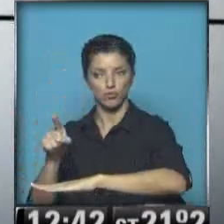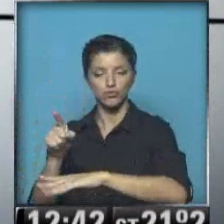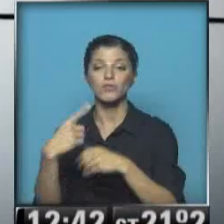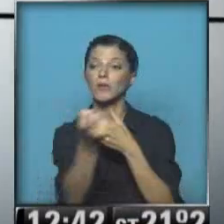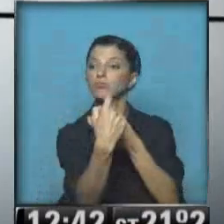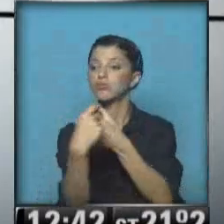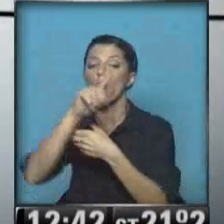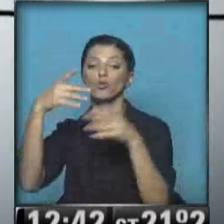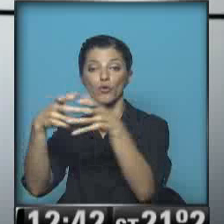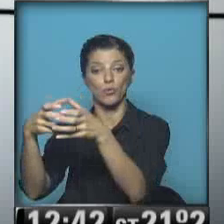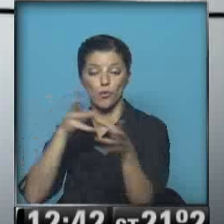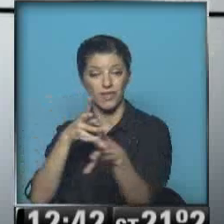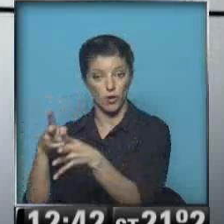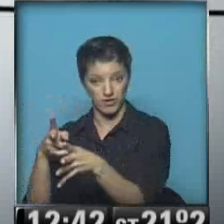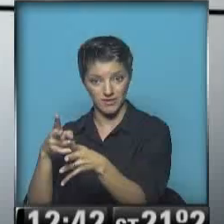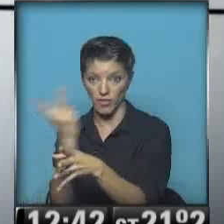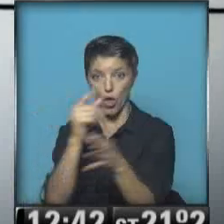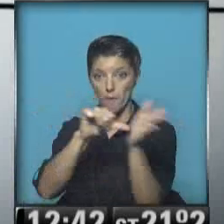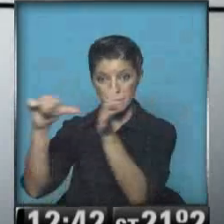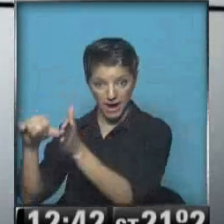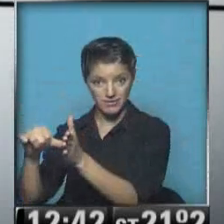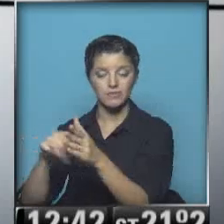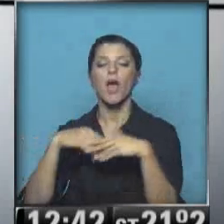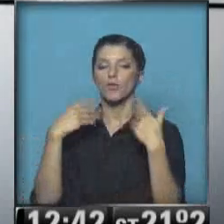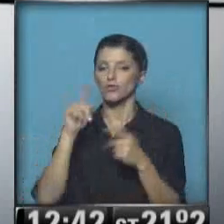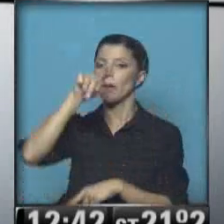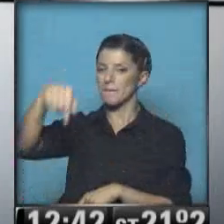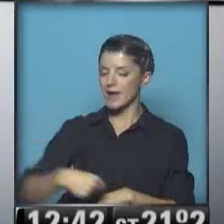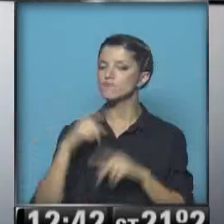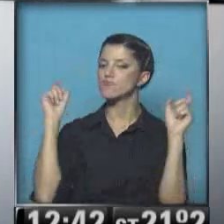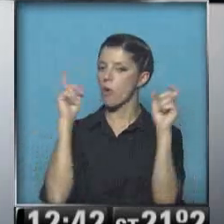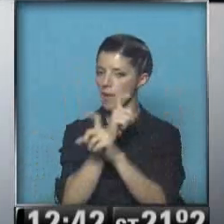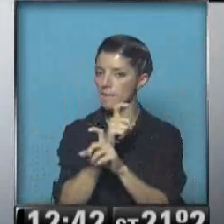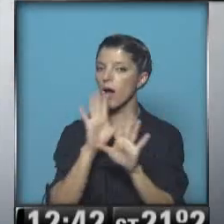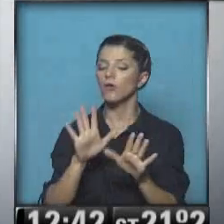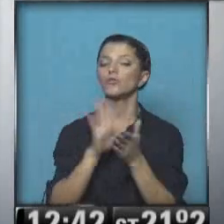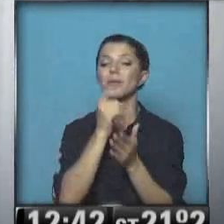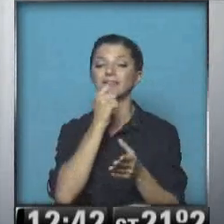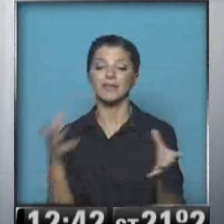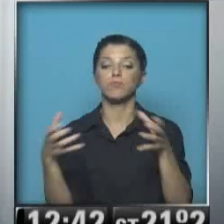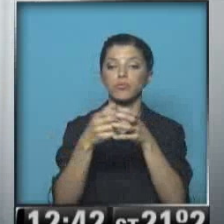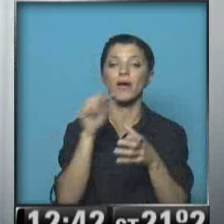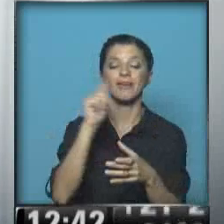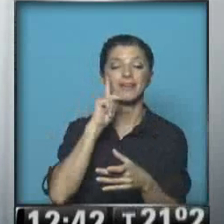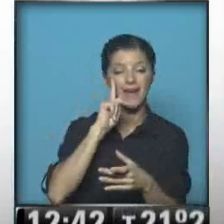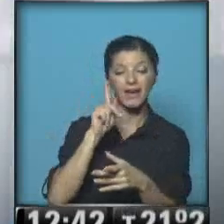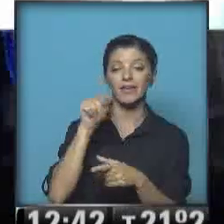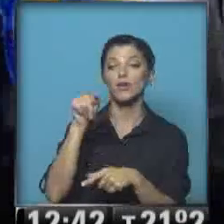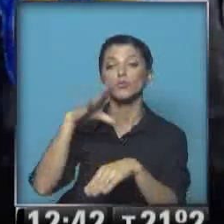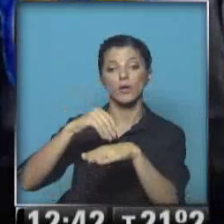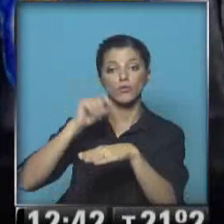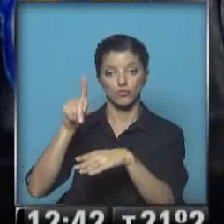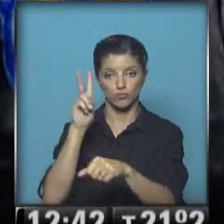organizaciones terroristas en Irak y Siria lo que creará un grave riesgo con respecto a unificar Irak y proteger su